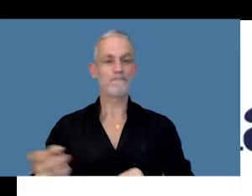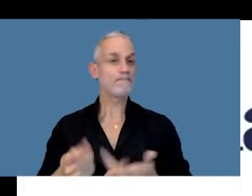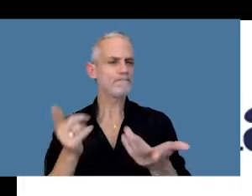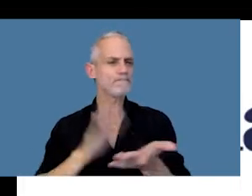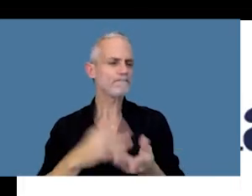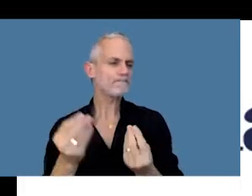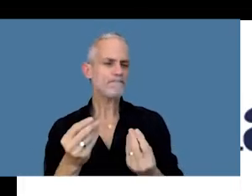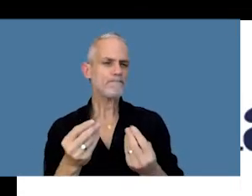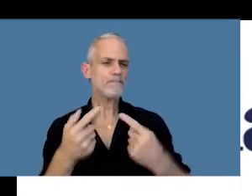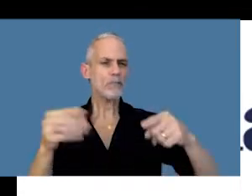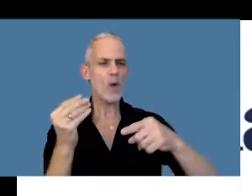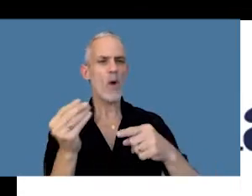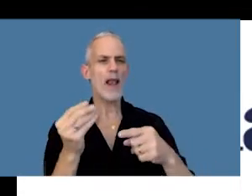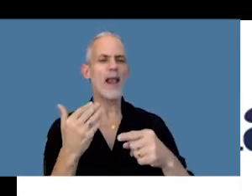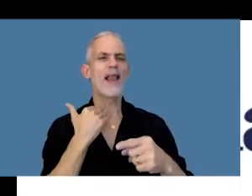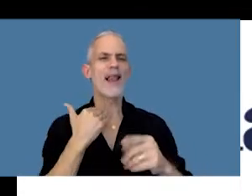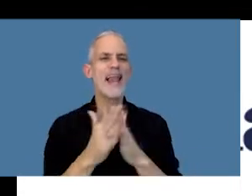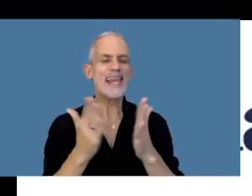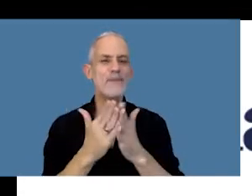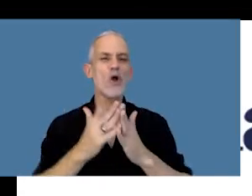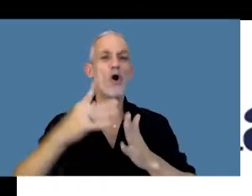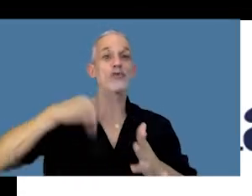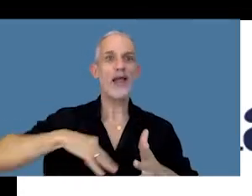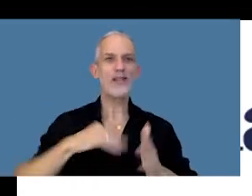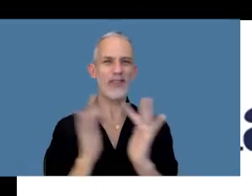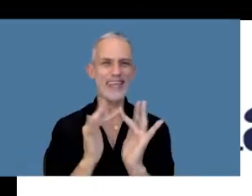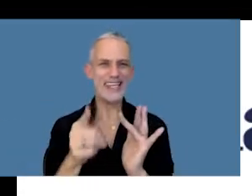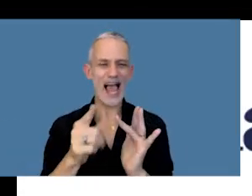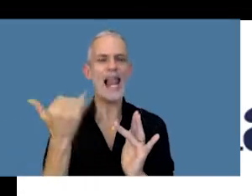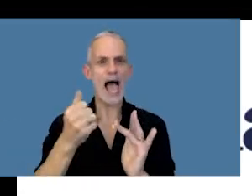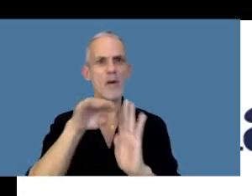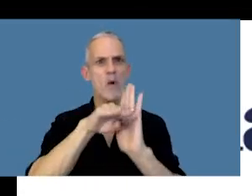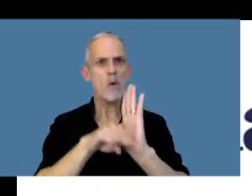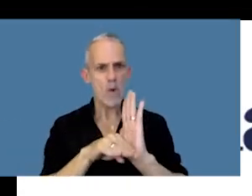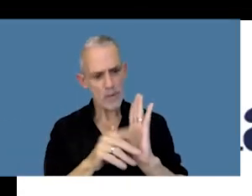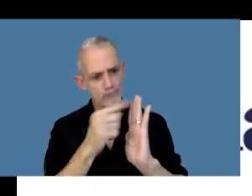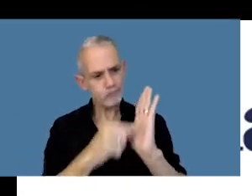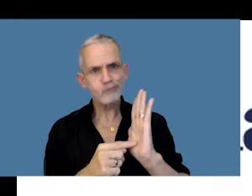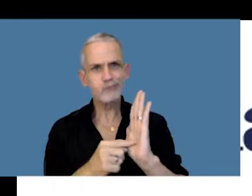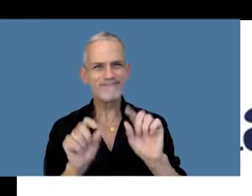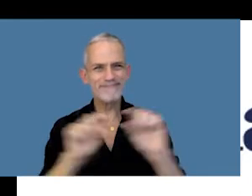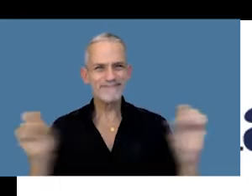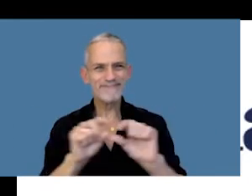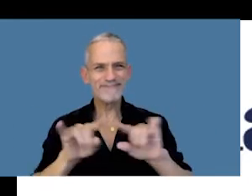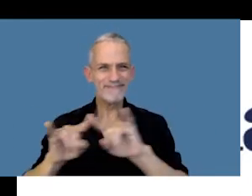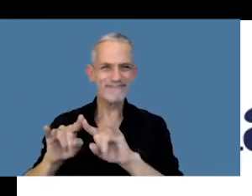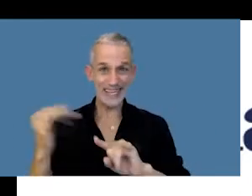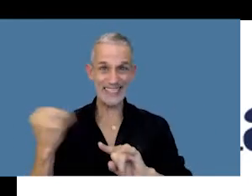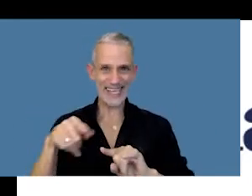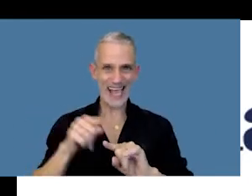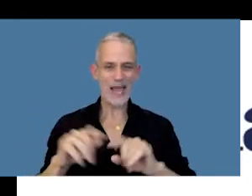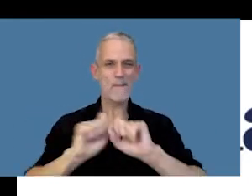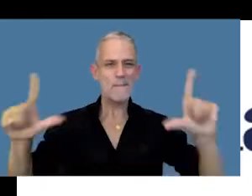al uso del libro Sueldos Digital, hay un instructivo cuyo link está volcado a la